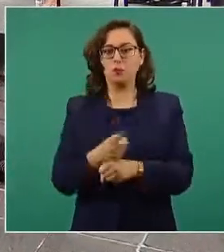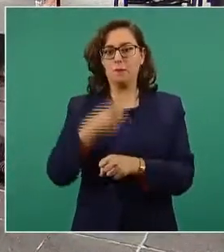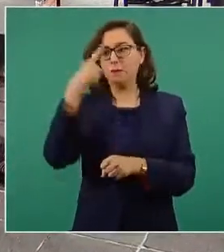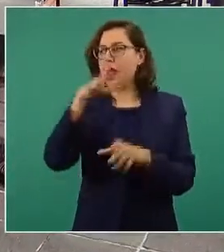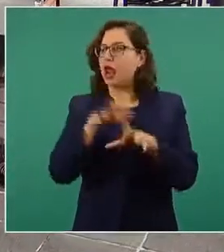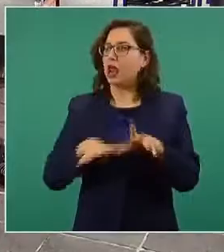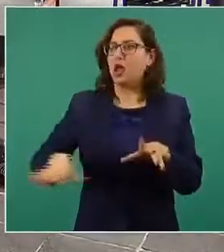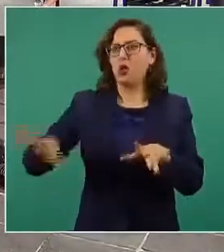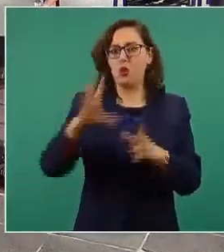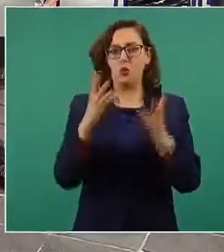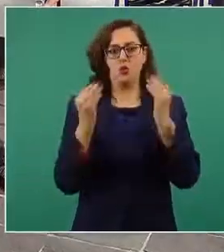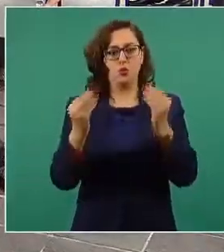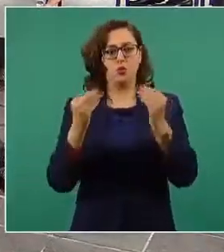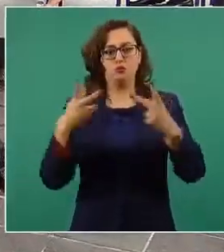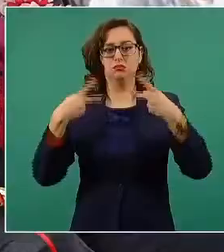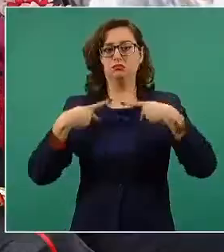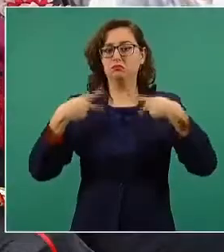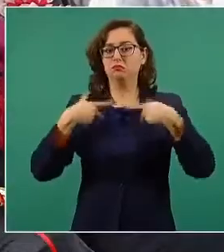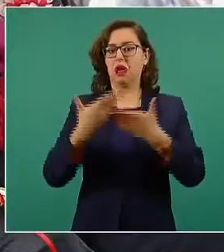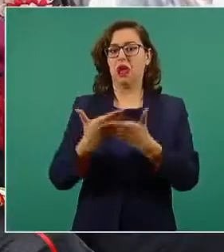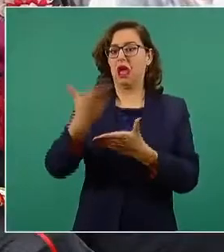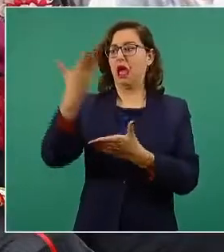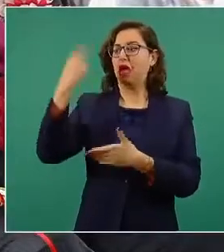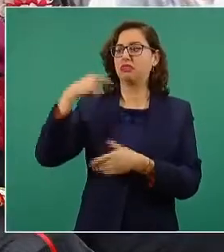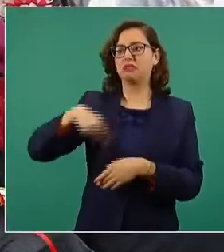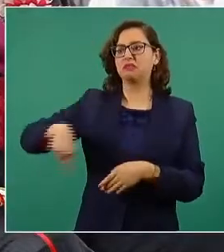de ciudadanos olvidados,